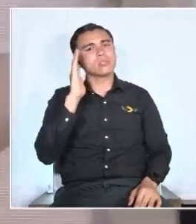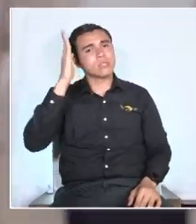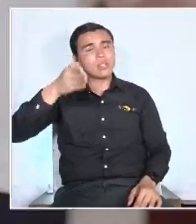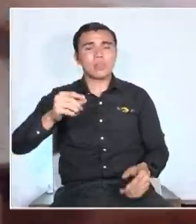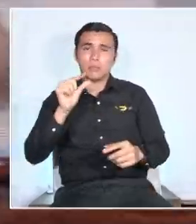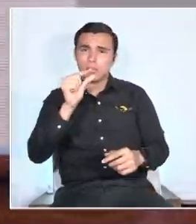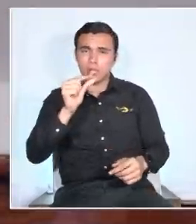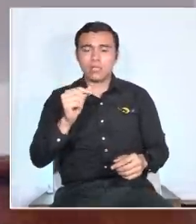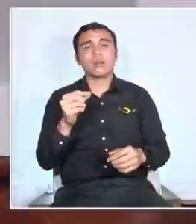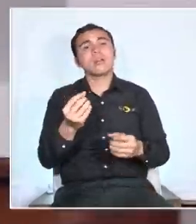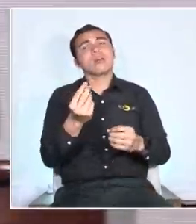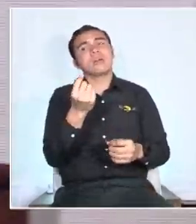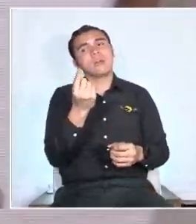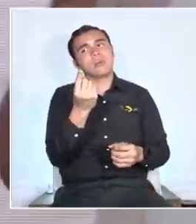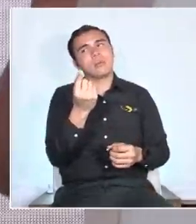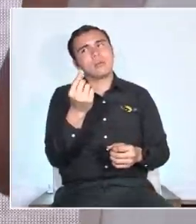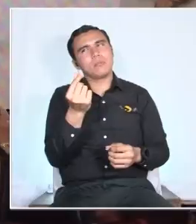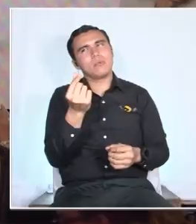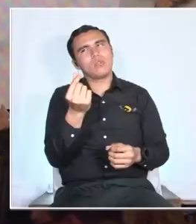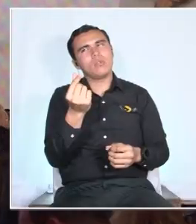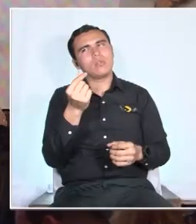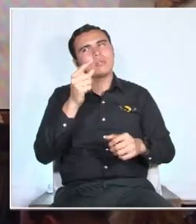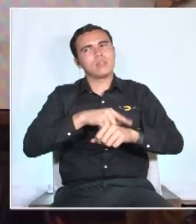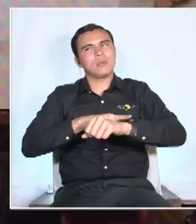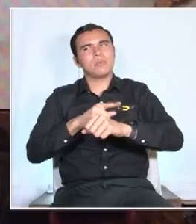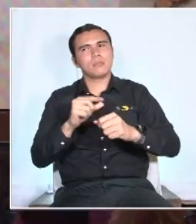poco tiempo. Y